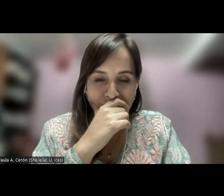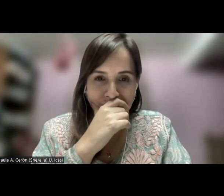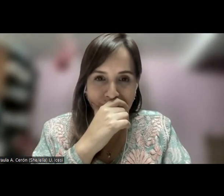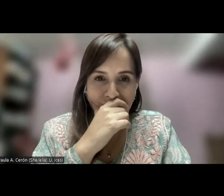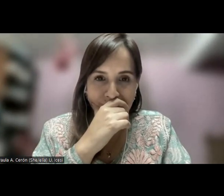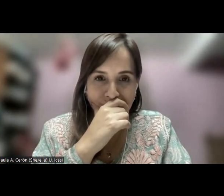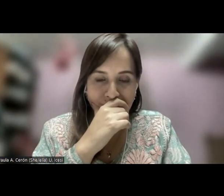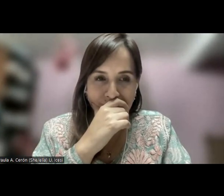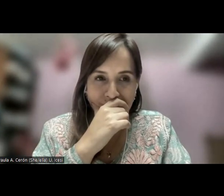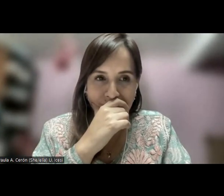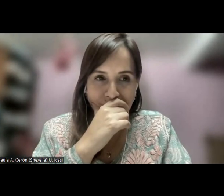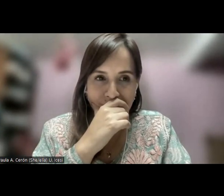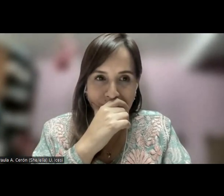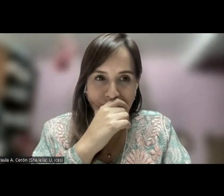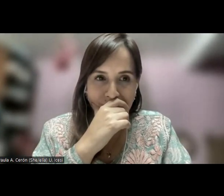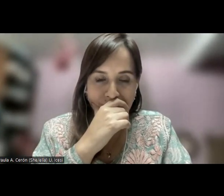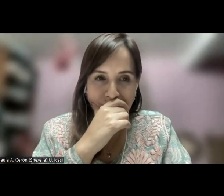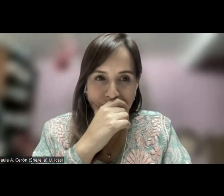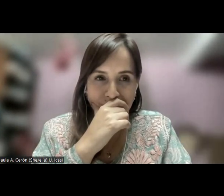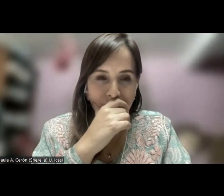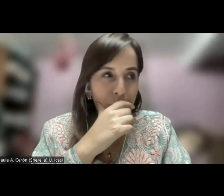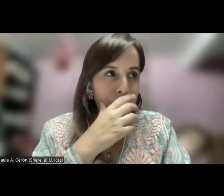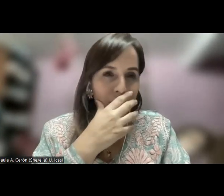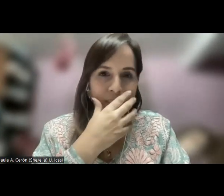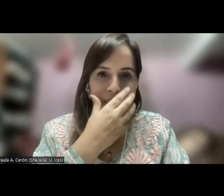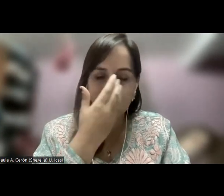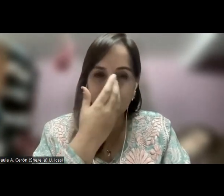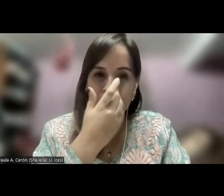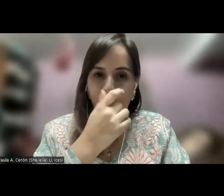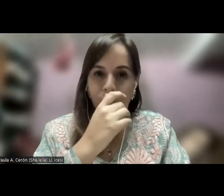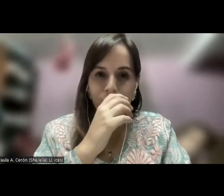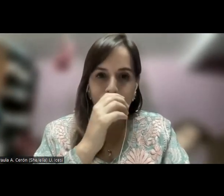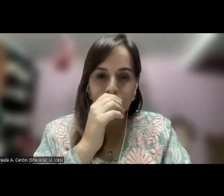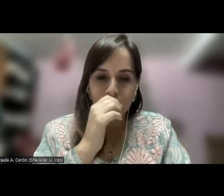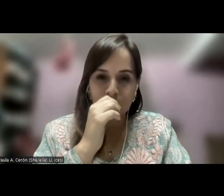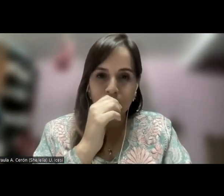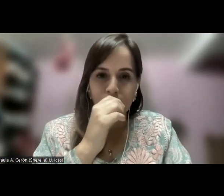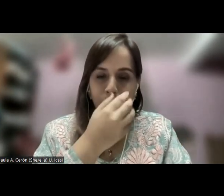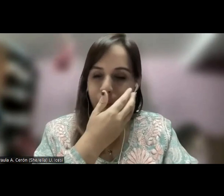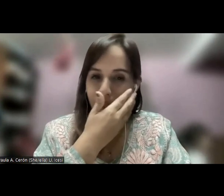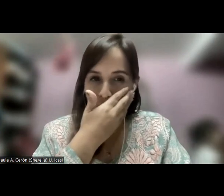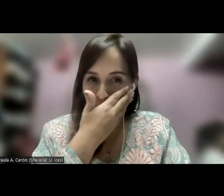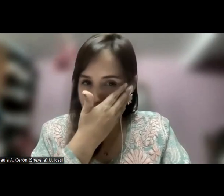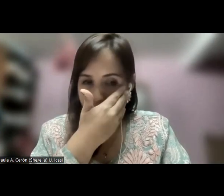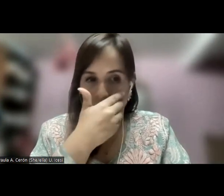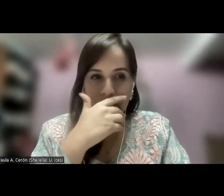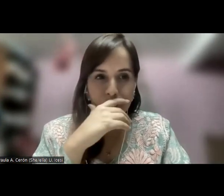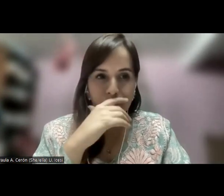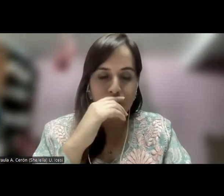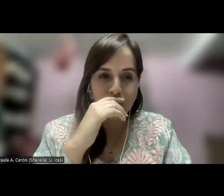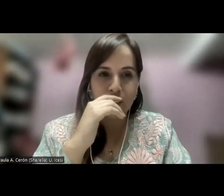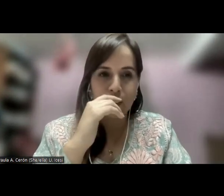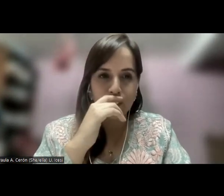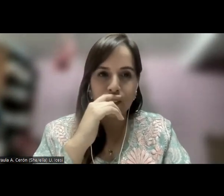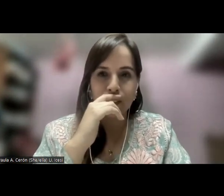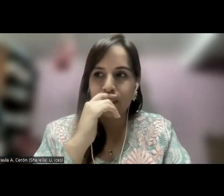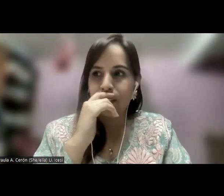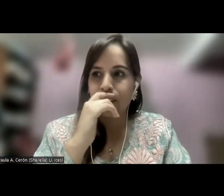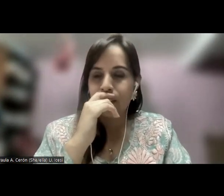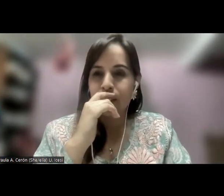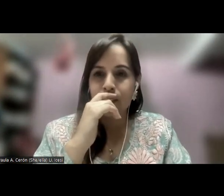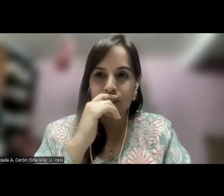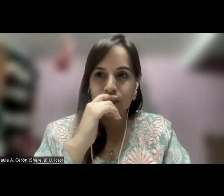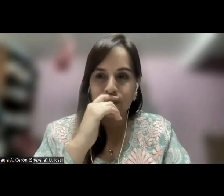ocasiones es mi vecino Sí y encontramos muchos casos así de personas mayores con